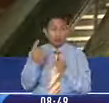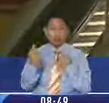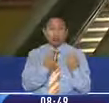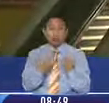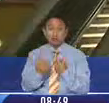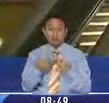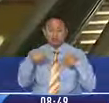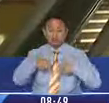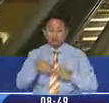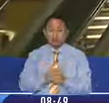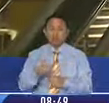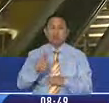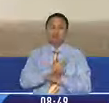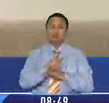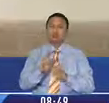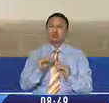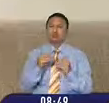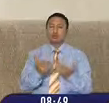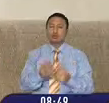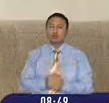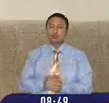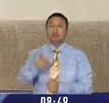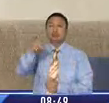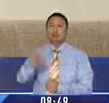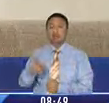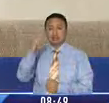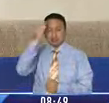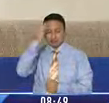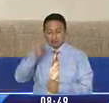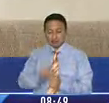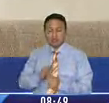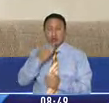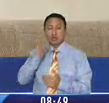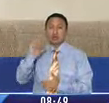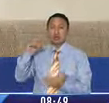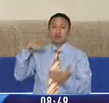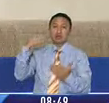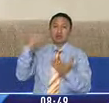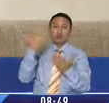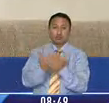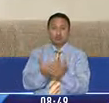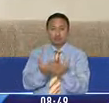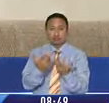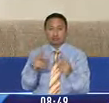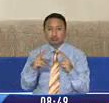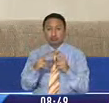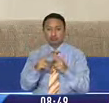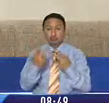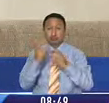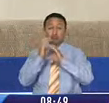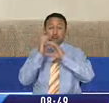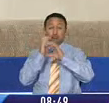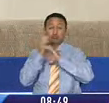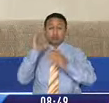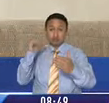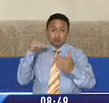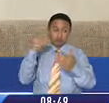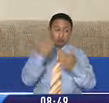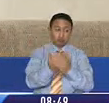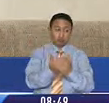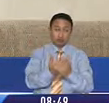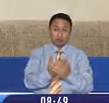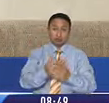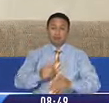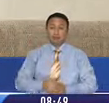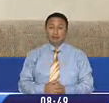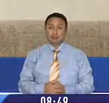que implica el uso de este subsistema. Que la gente sepa cómo llegar a las estaciones, conocer las líneas de buses que le pueden acercar hasta